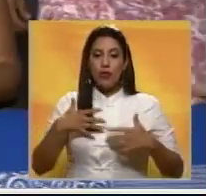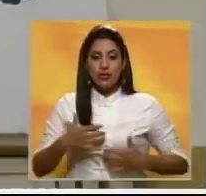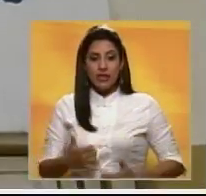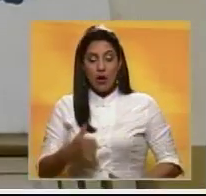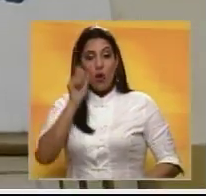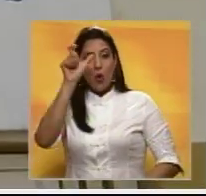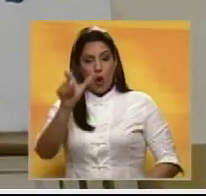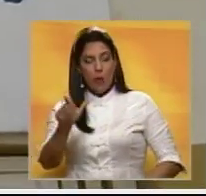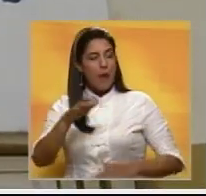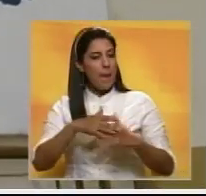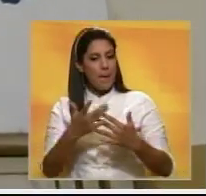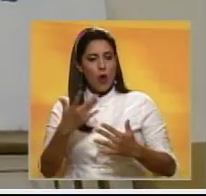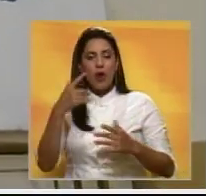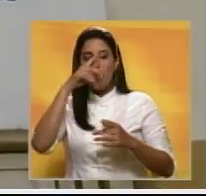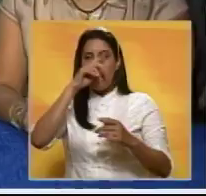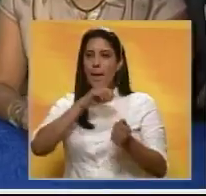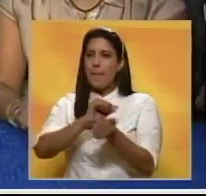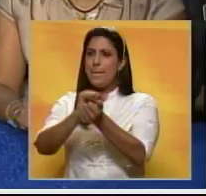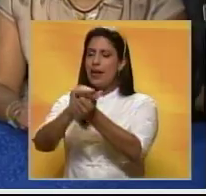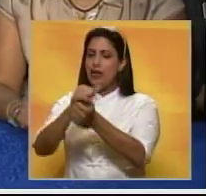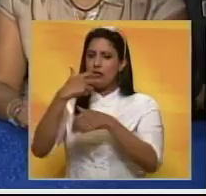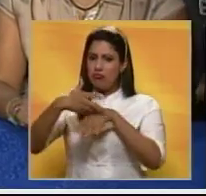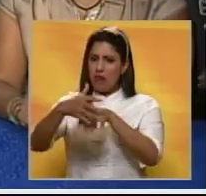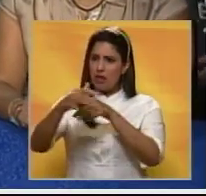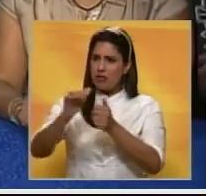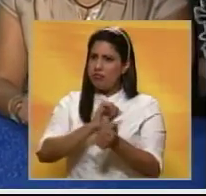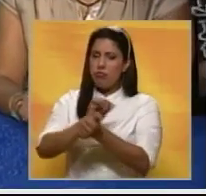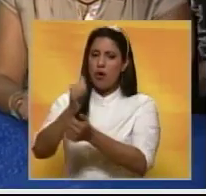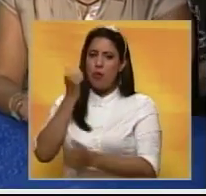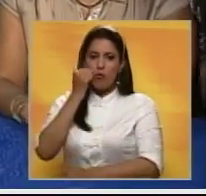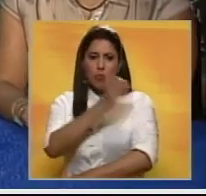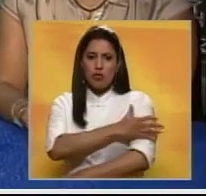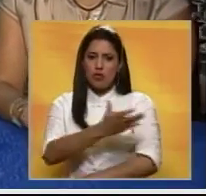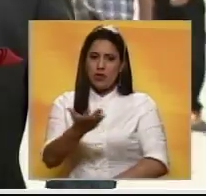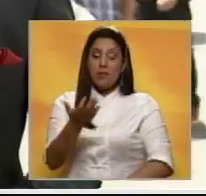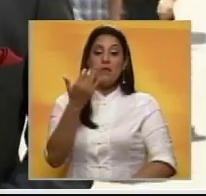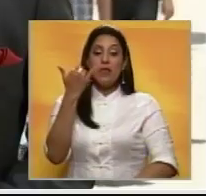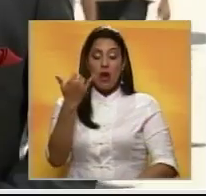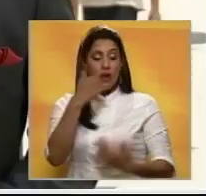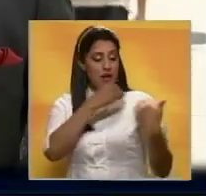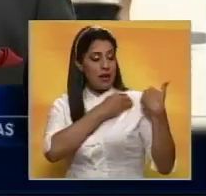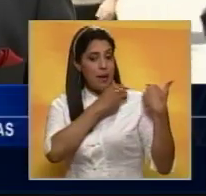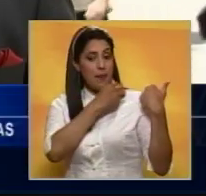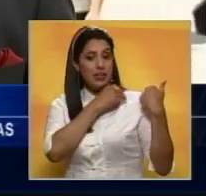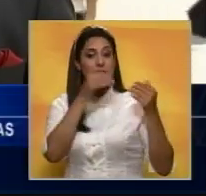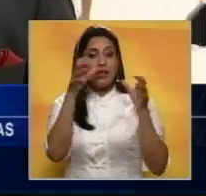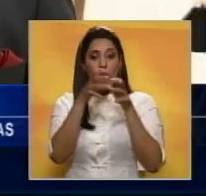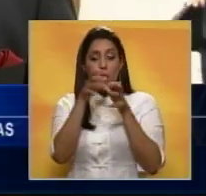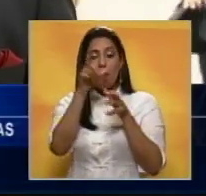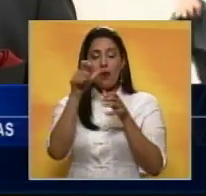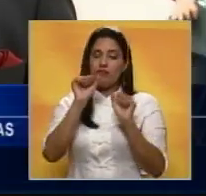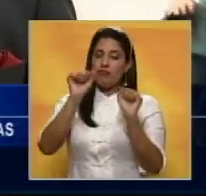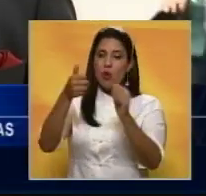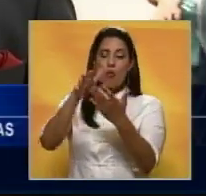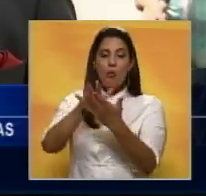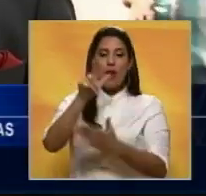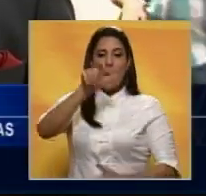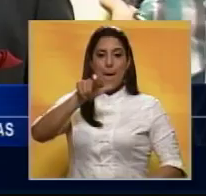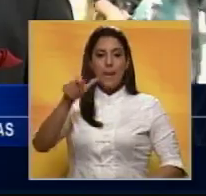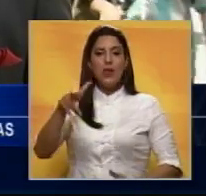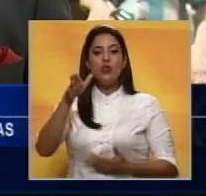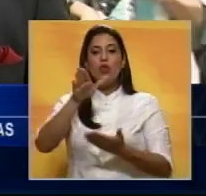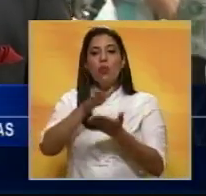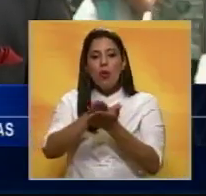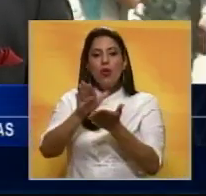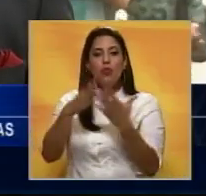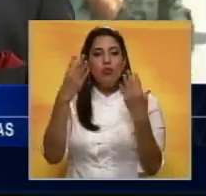Pablo Zambrano, quien fue retenido durante una movilización opositora. Los representantes gremiales también rechazaron la muerte de venezolanos en las